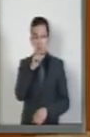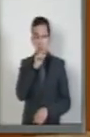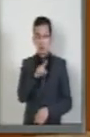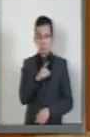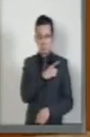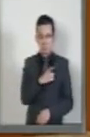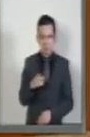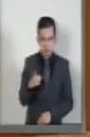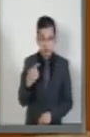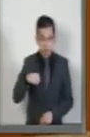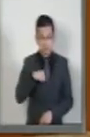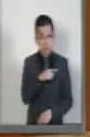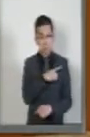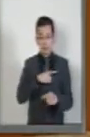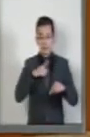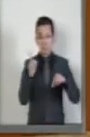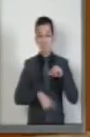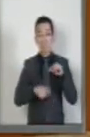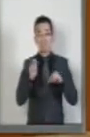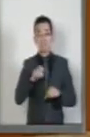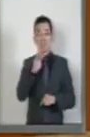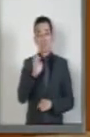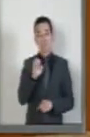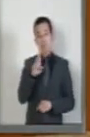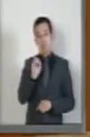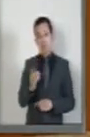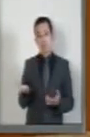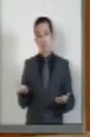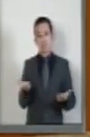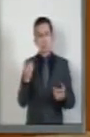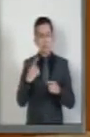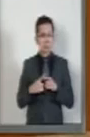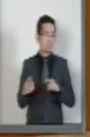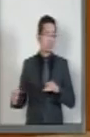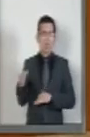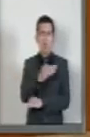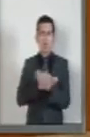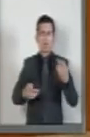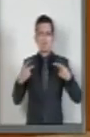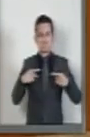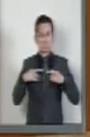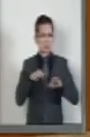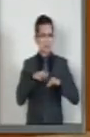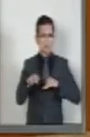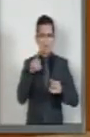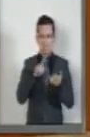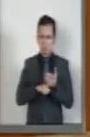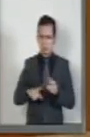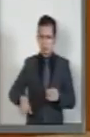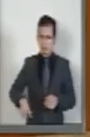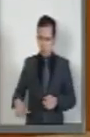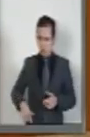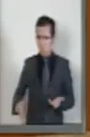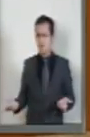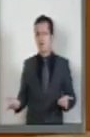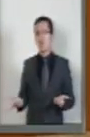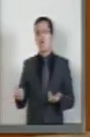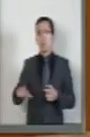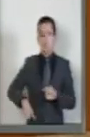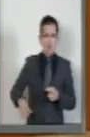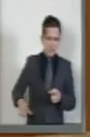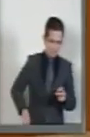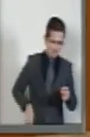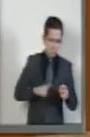eliminado también el fuero de todos los servidores públicos, de los gobernadores, de los